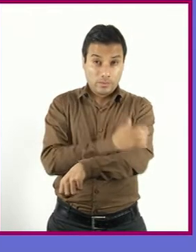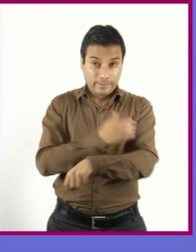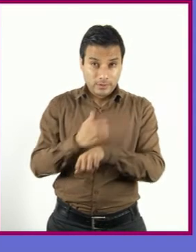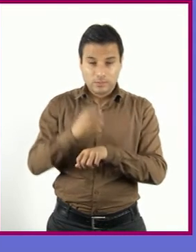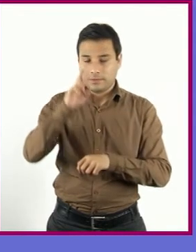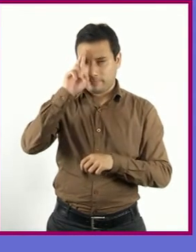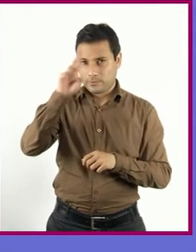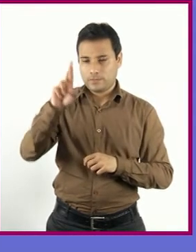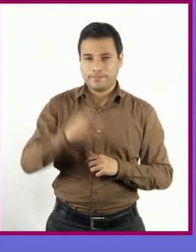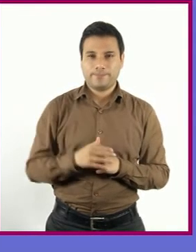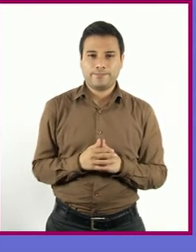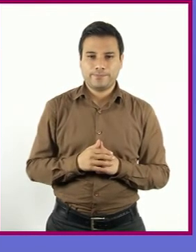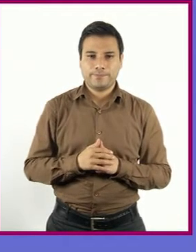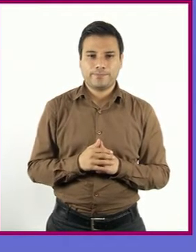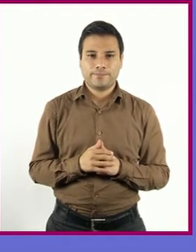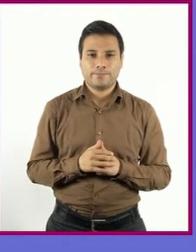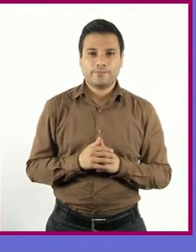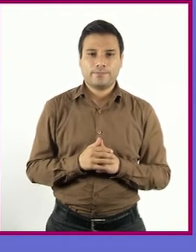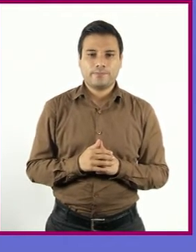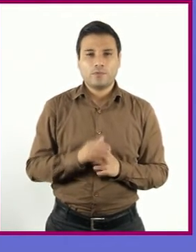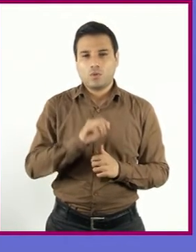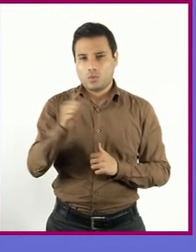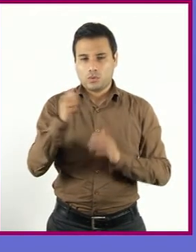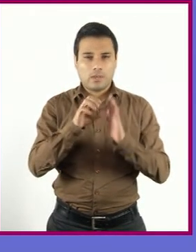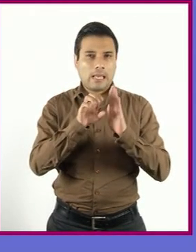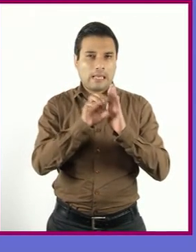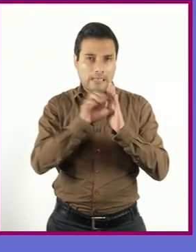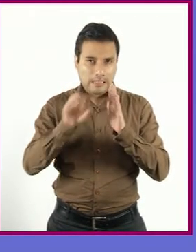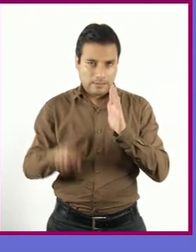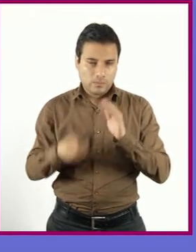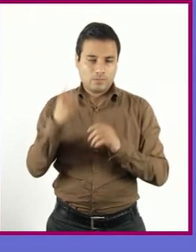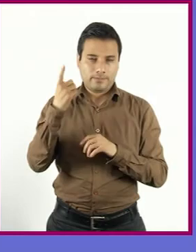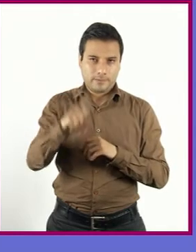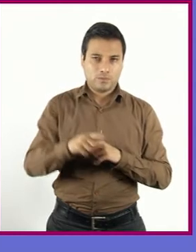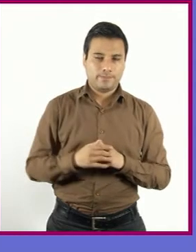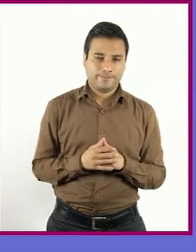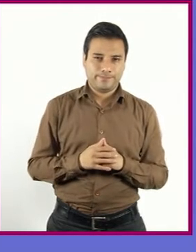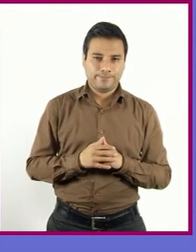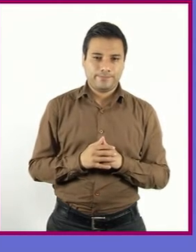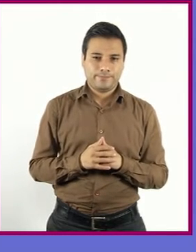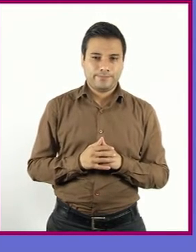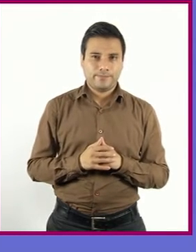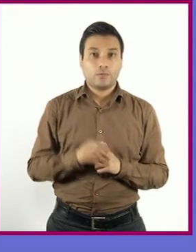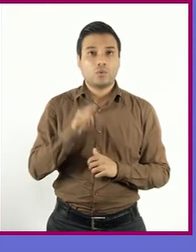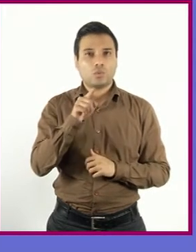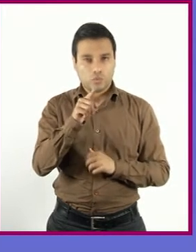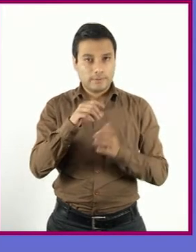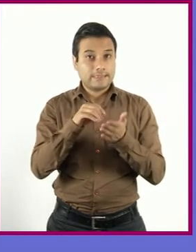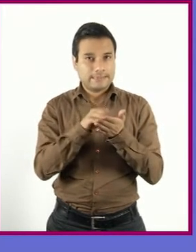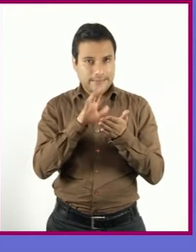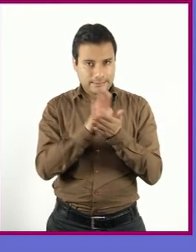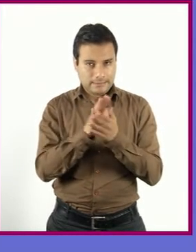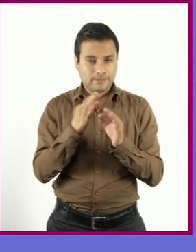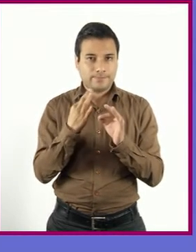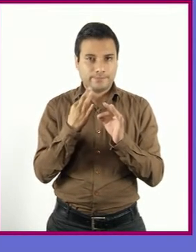clase. Otros están redactados en modo imperativo. Por ejemplo, ser puntual en su cita.